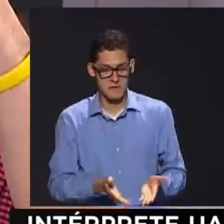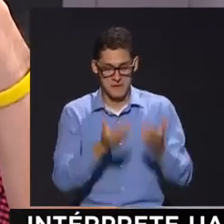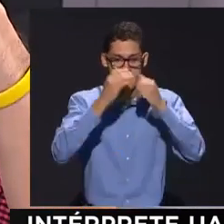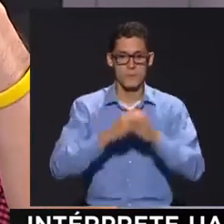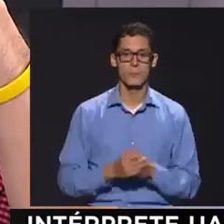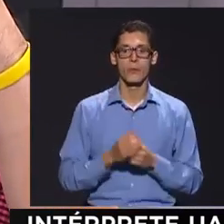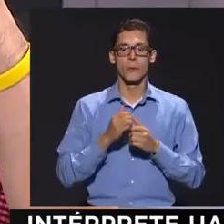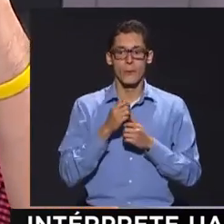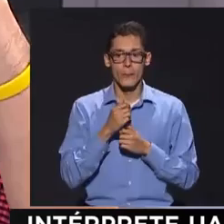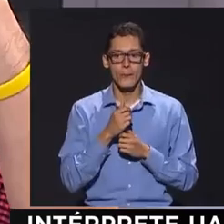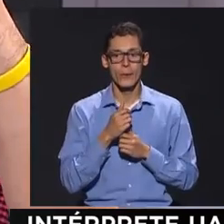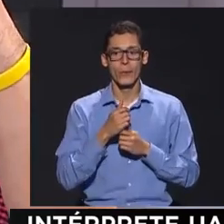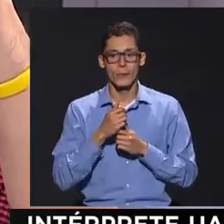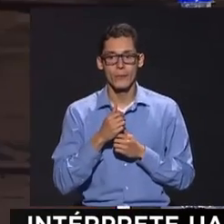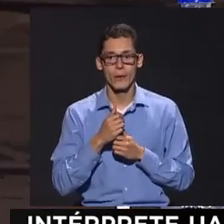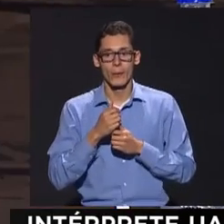4